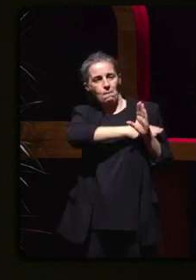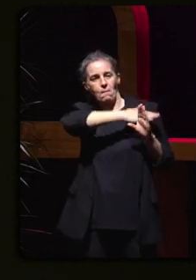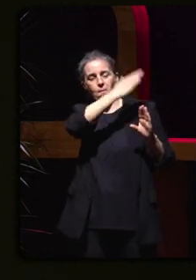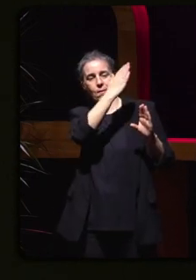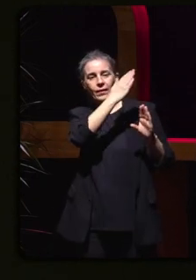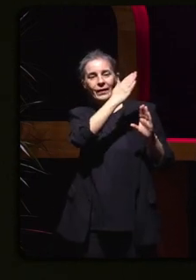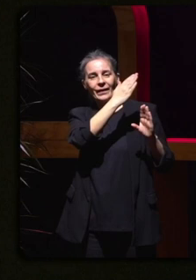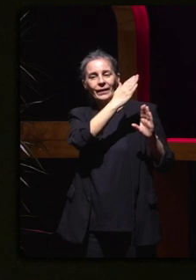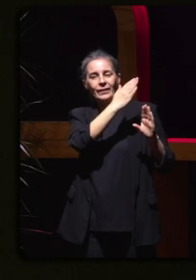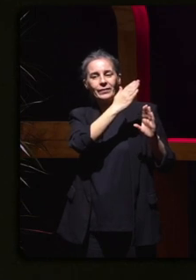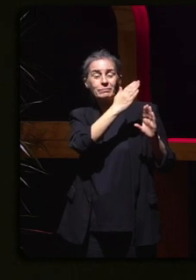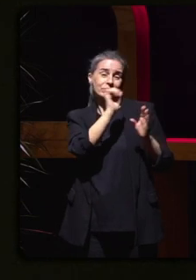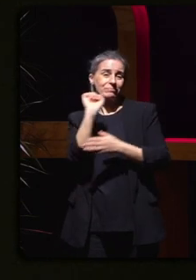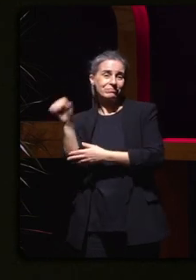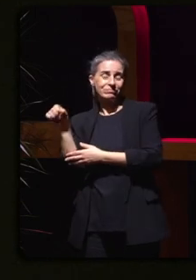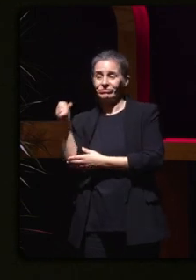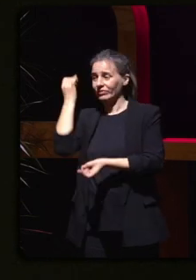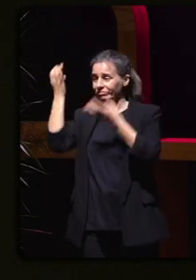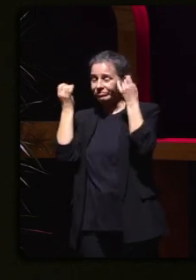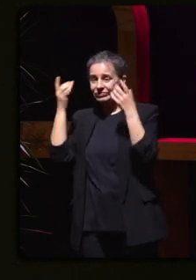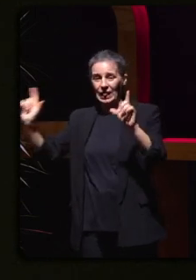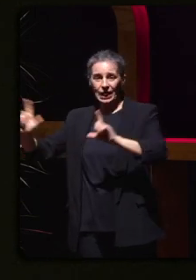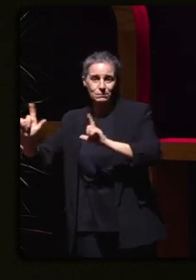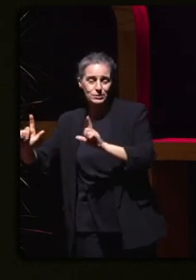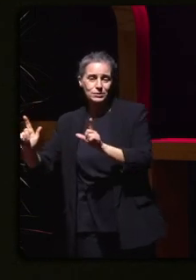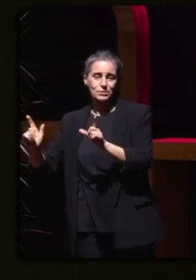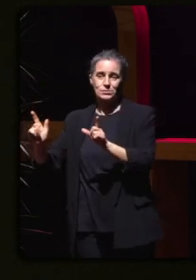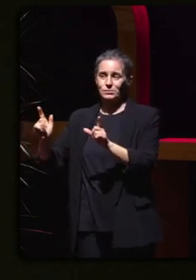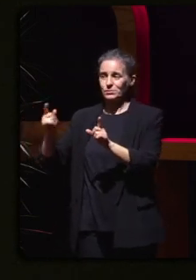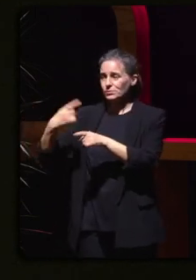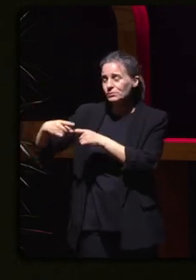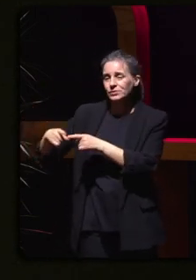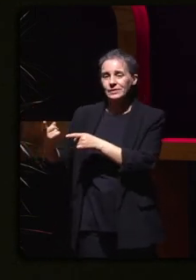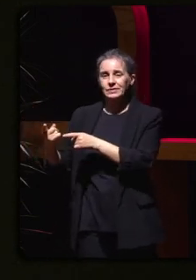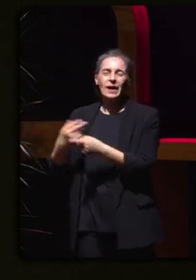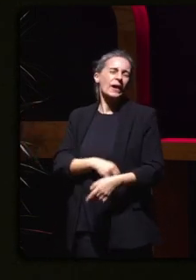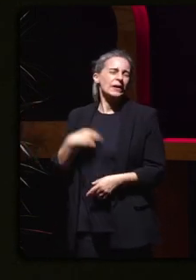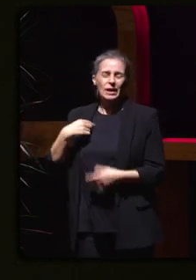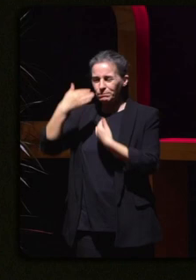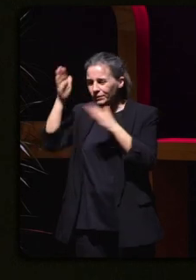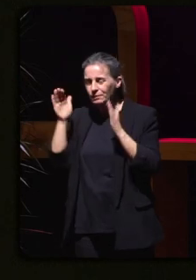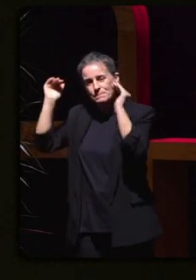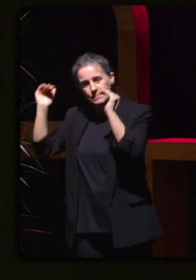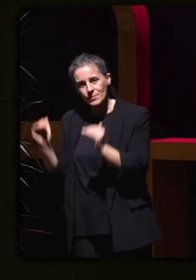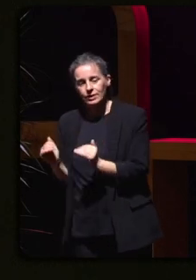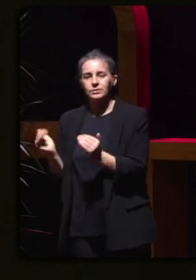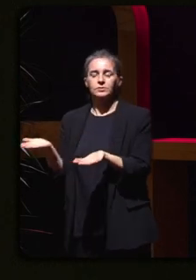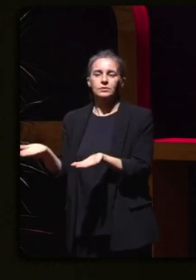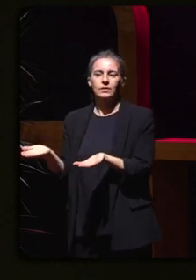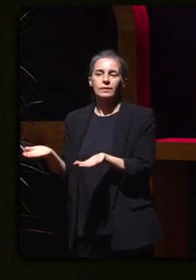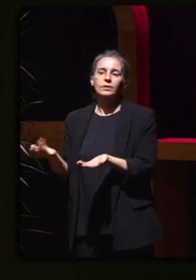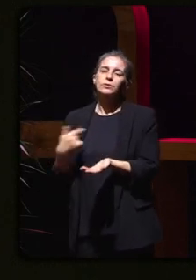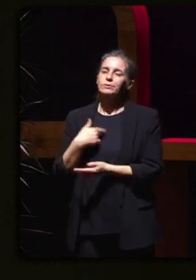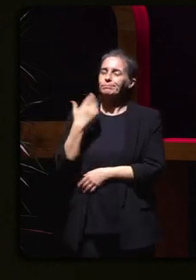prestarle atención al entretenimiento televisivo o prestarle menos atención al entretenimiento televisivo en general hacer de menos al entretenimiento yo